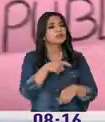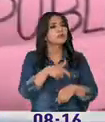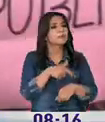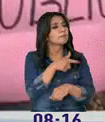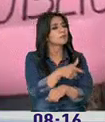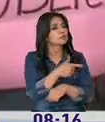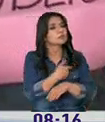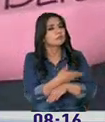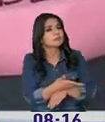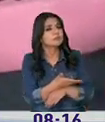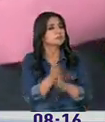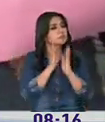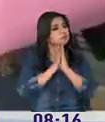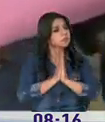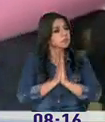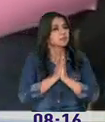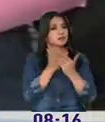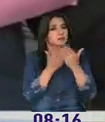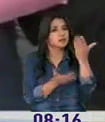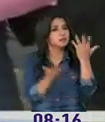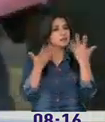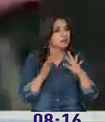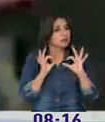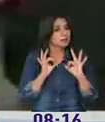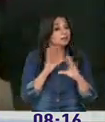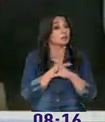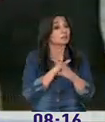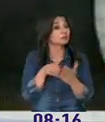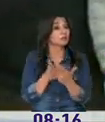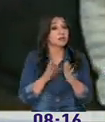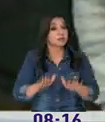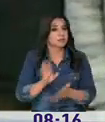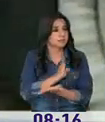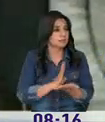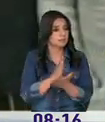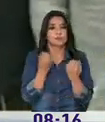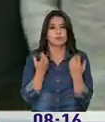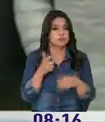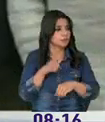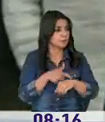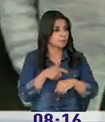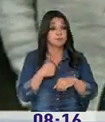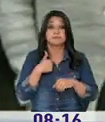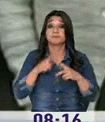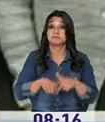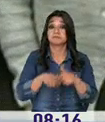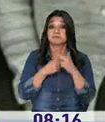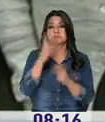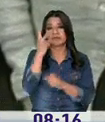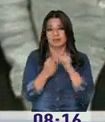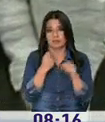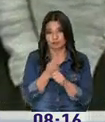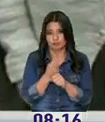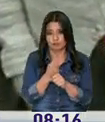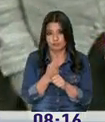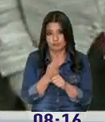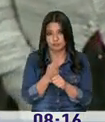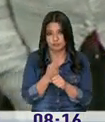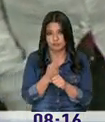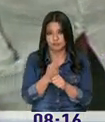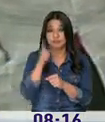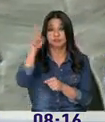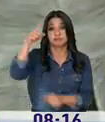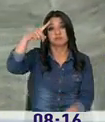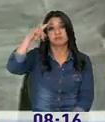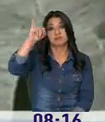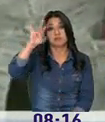ustedes demoraron en solicitudes para que llegue el bus de transporte público a este lugar? Nosotros empezamos hace 20 años y los vecinos del Pinar